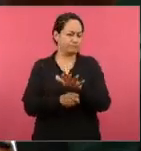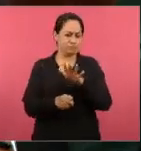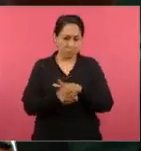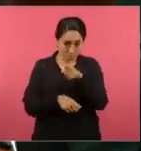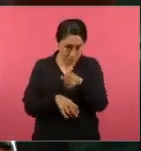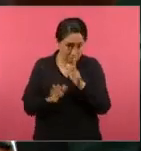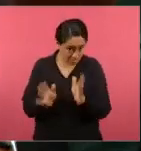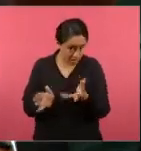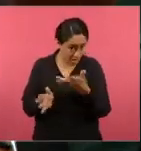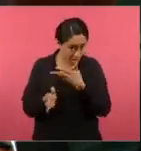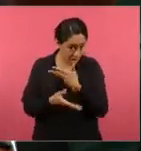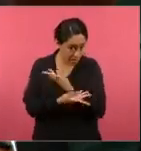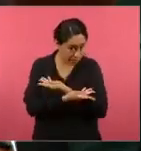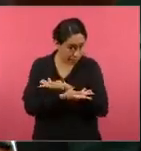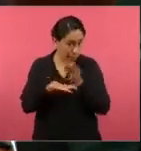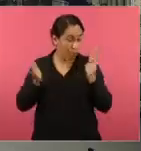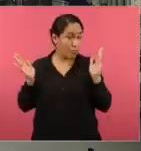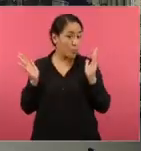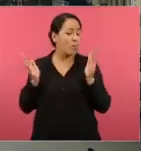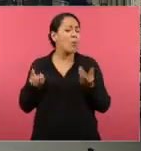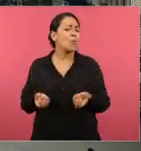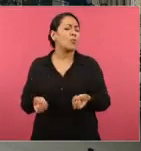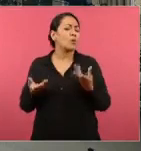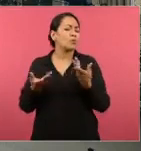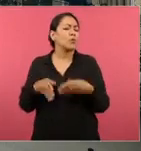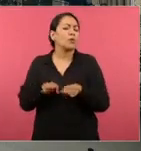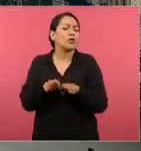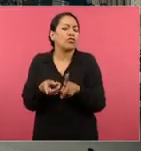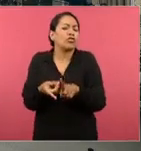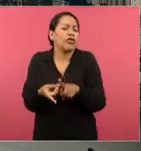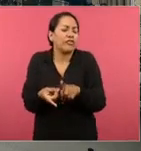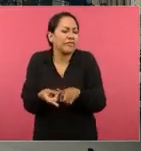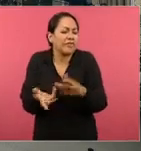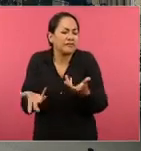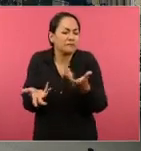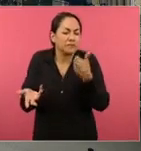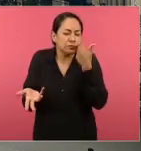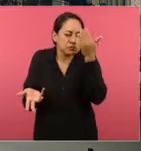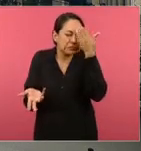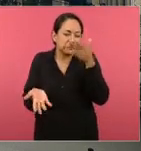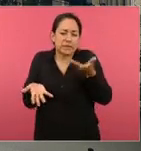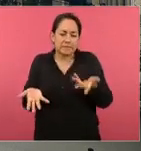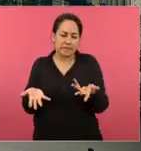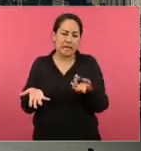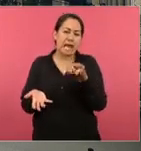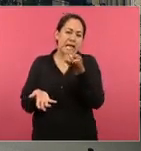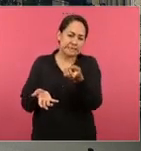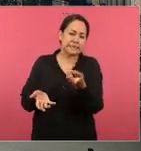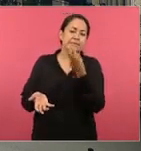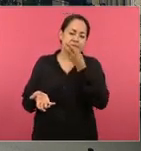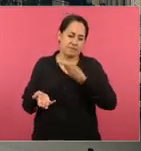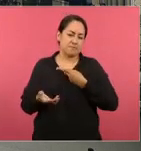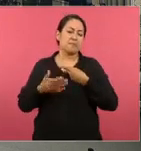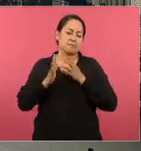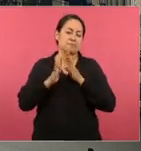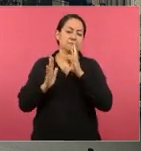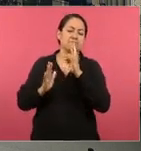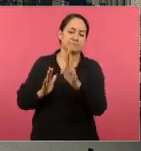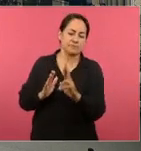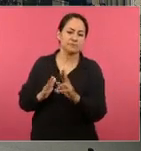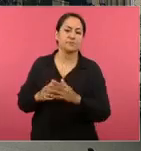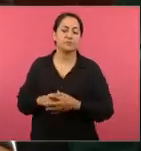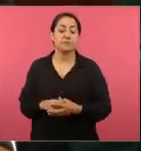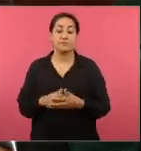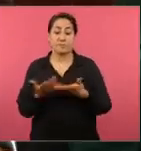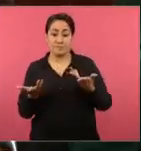a repartir, y qué avance tienen. Y finalmente, también si me pudieran responder, ahora que Coahuila